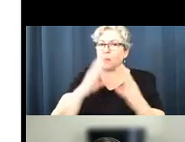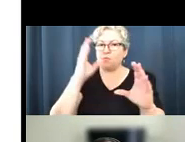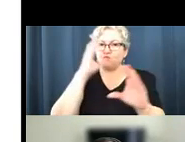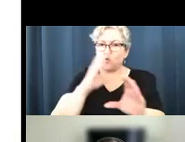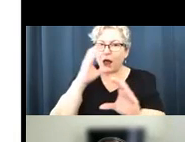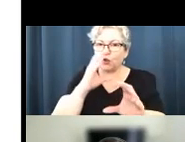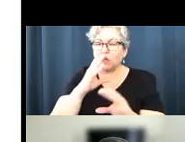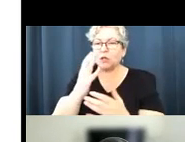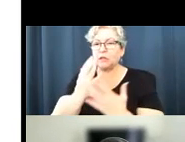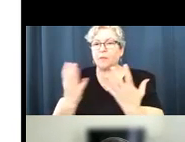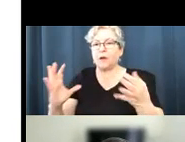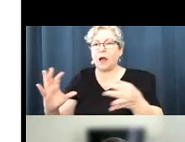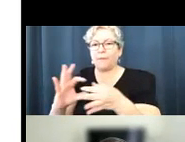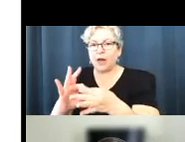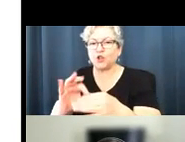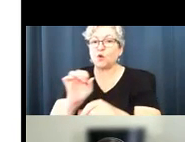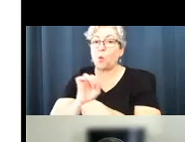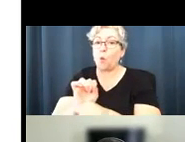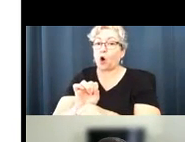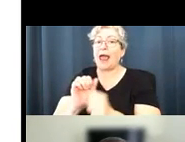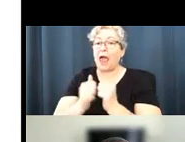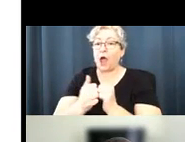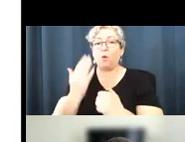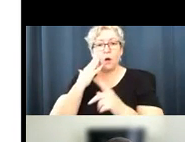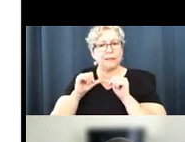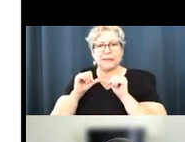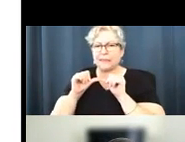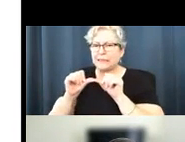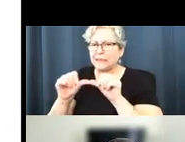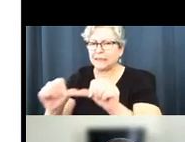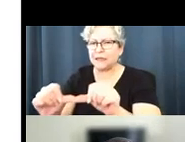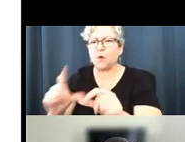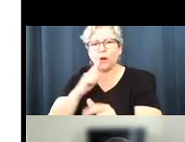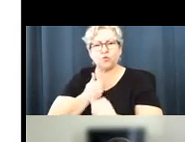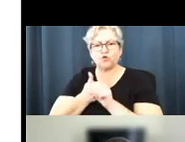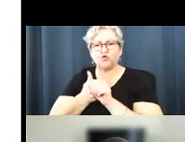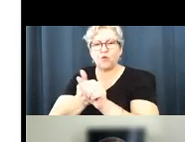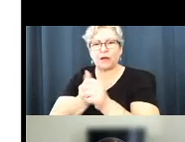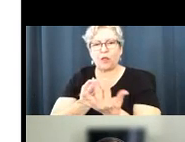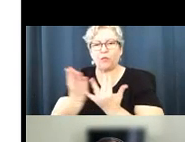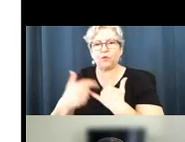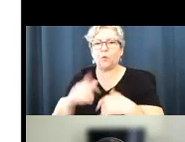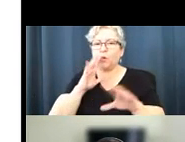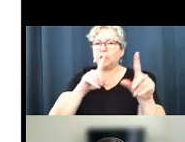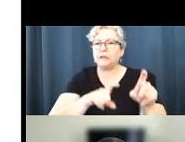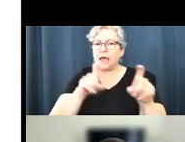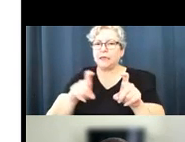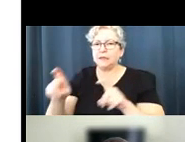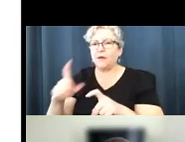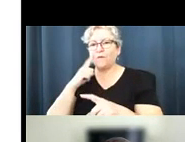de procesos de prueba que nosotros podemos saber qué cosas son los que están funcionando o no, y para rastrear saber qué es lo que